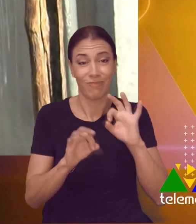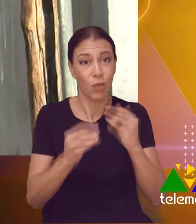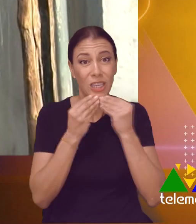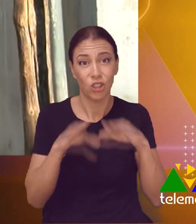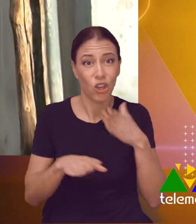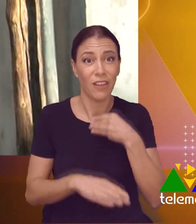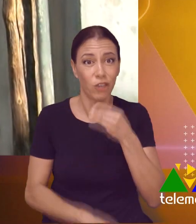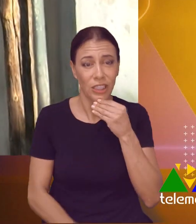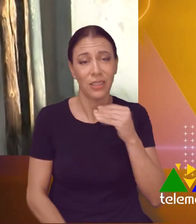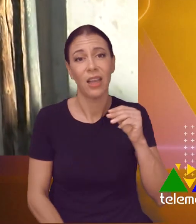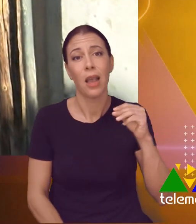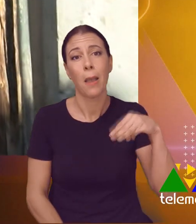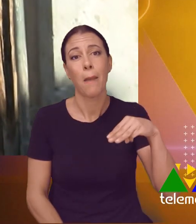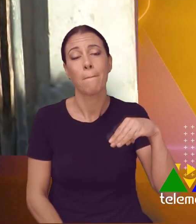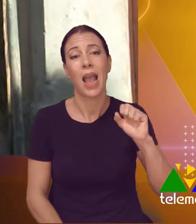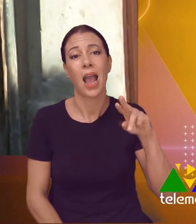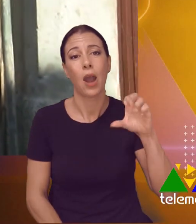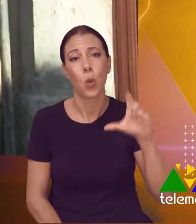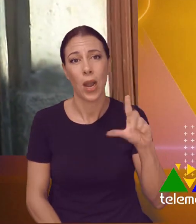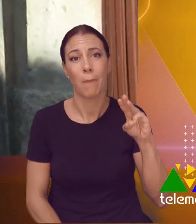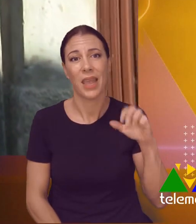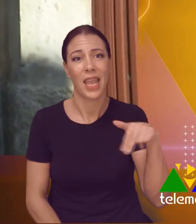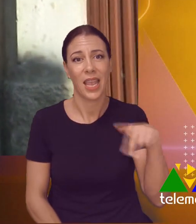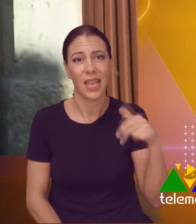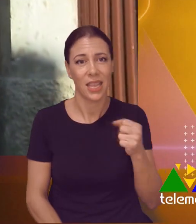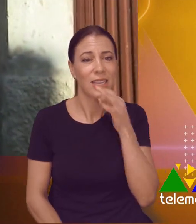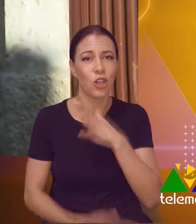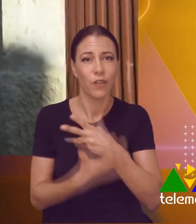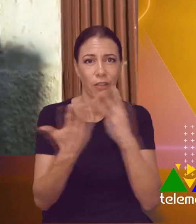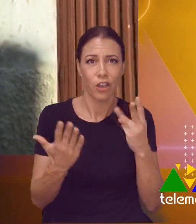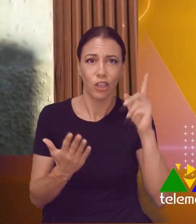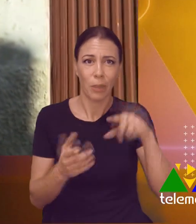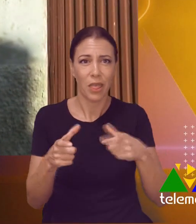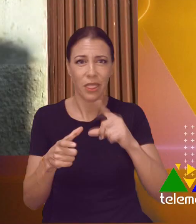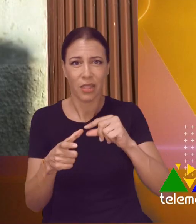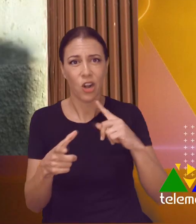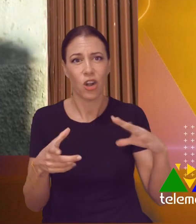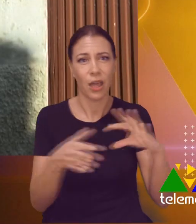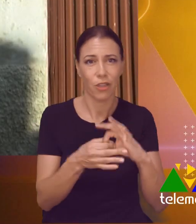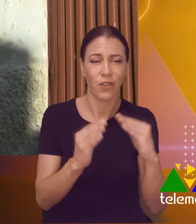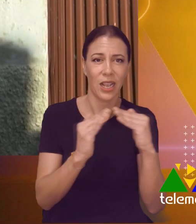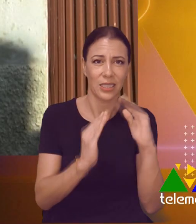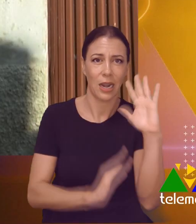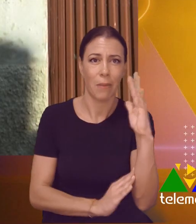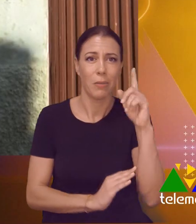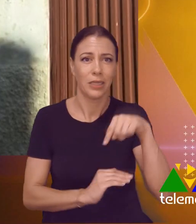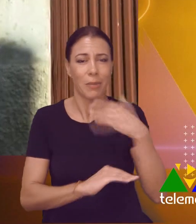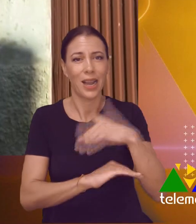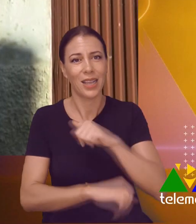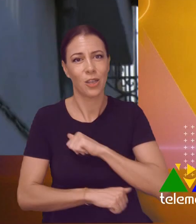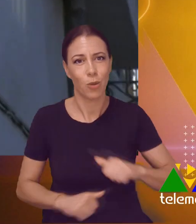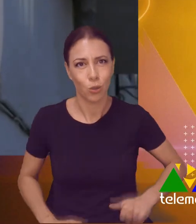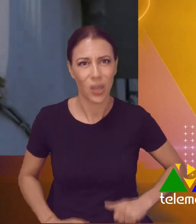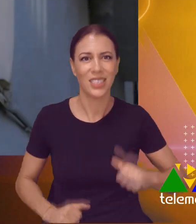siglo XVIII, cenicero de La Palma relacionado con La Palma, la calle Portugueses en altura y recordando a aquellos